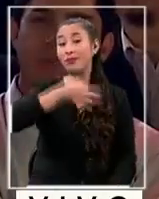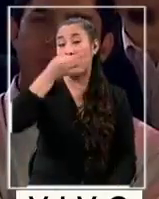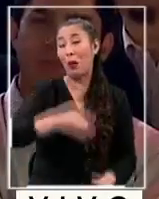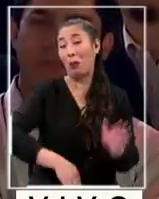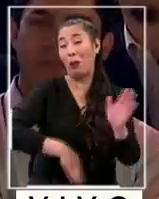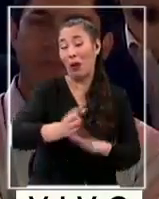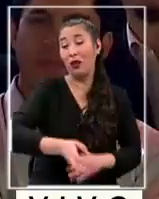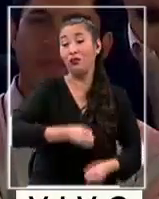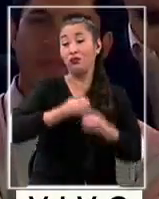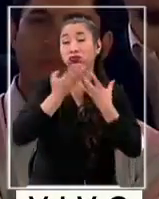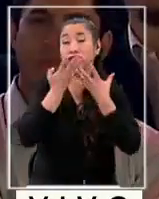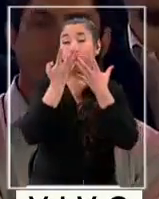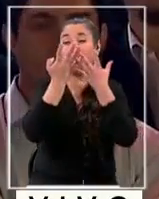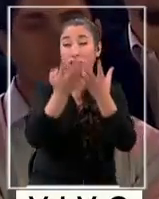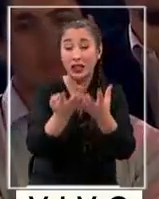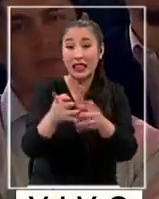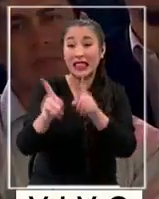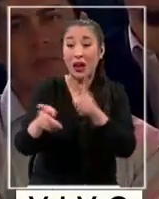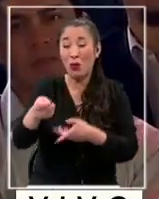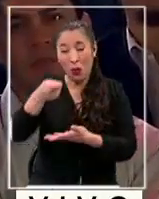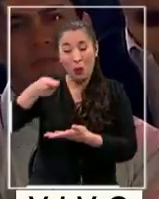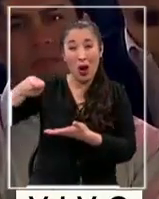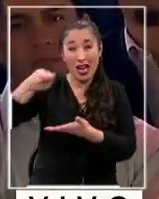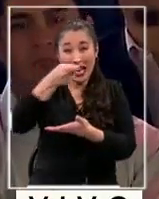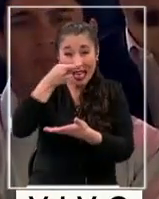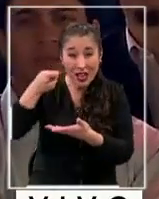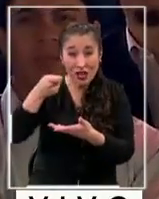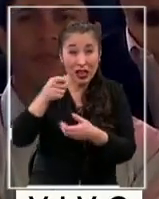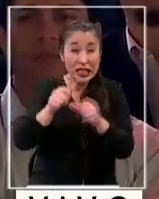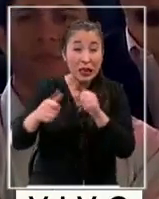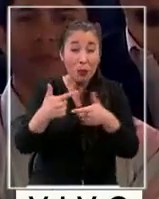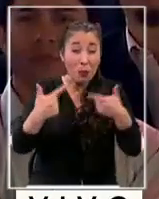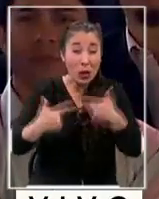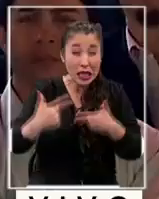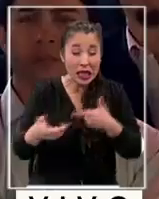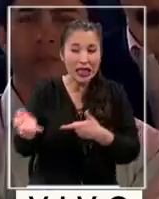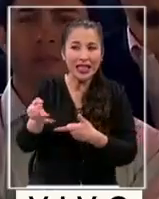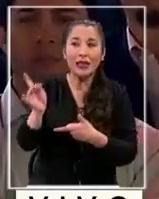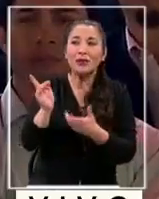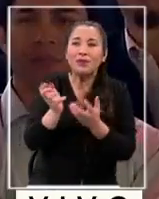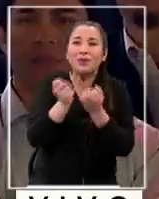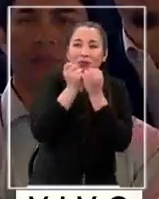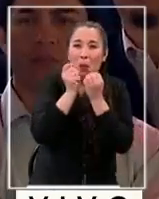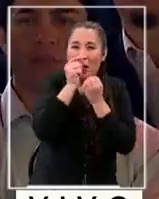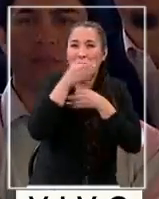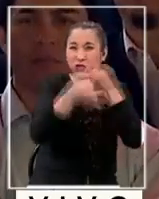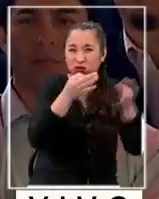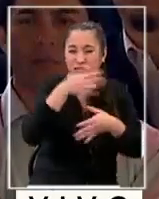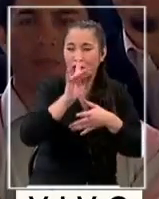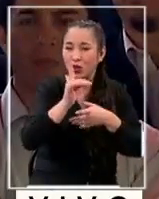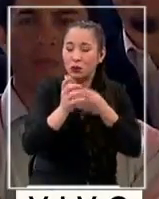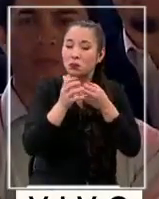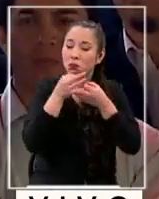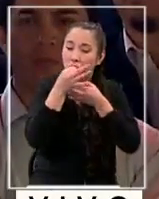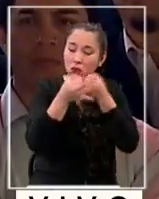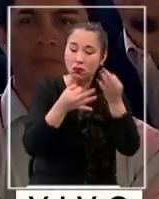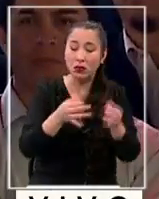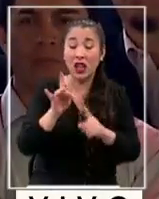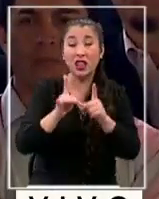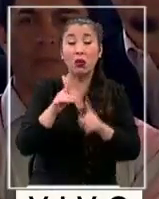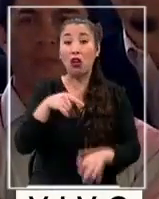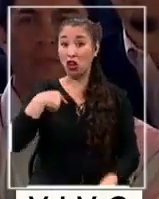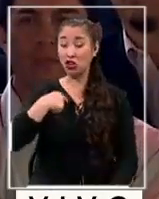lo que recomiendan los analistas y científicos políticos. Y hay cosas que a muchos, las cosas que yo digo, no les